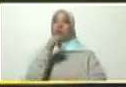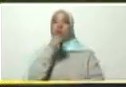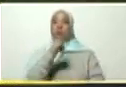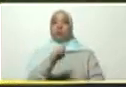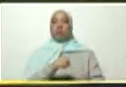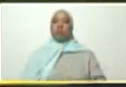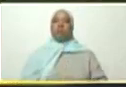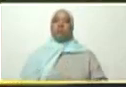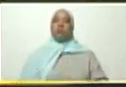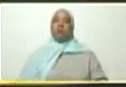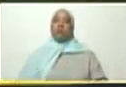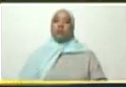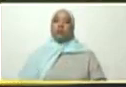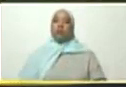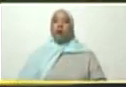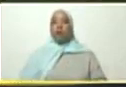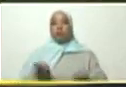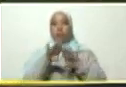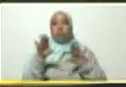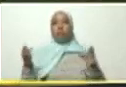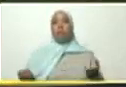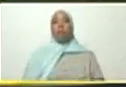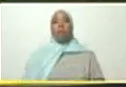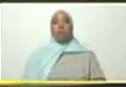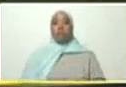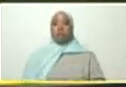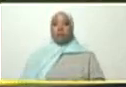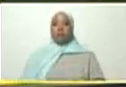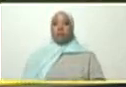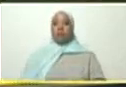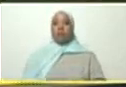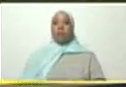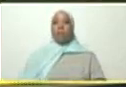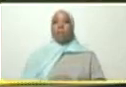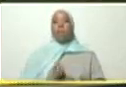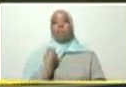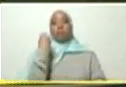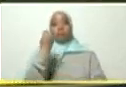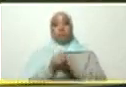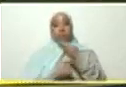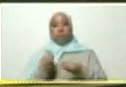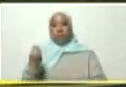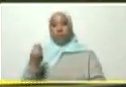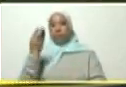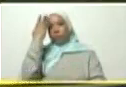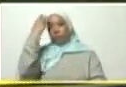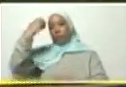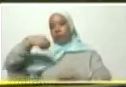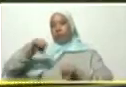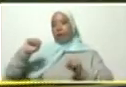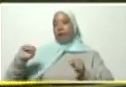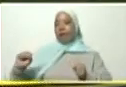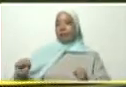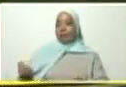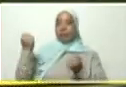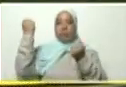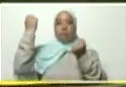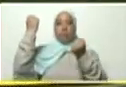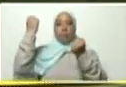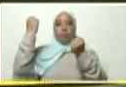y reconocida por el mundo por la coherencia por la valentía